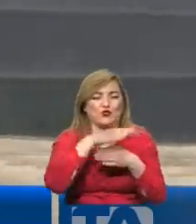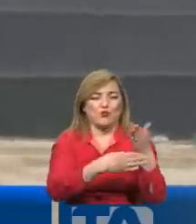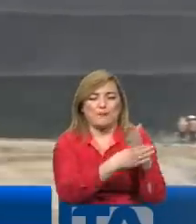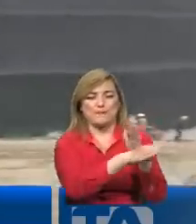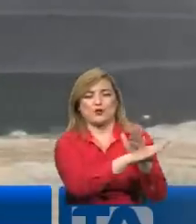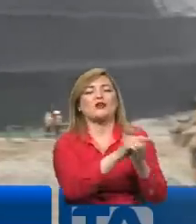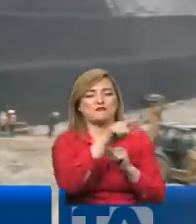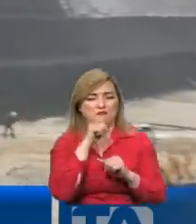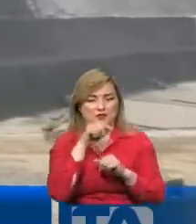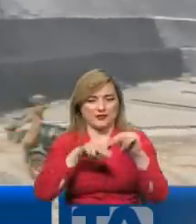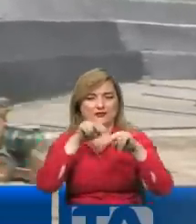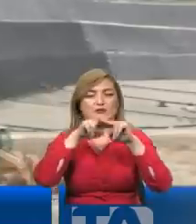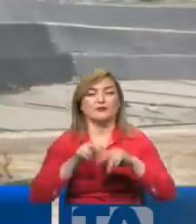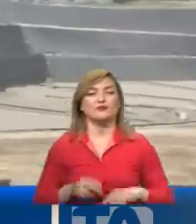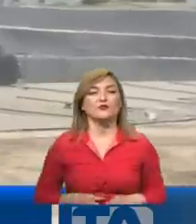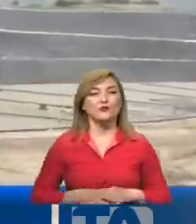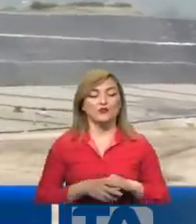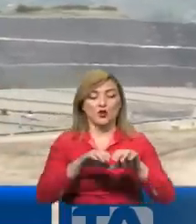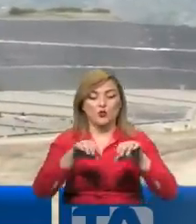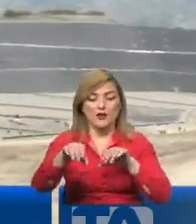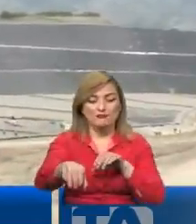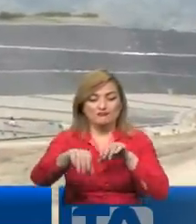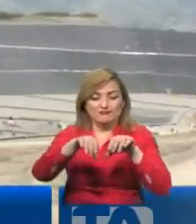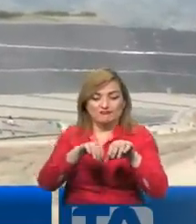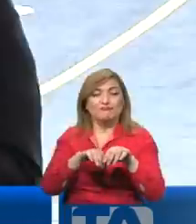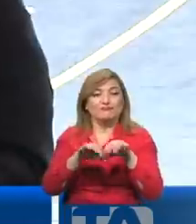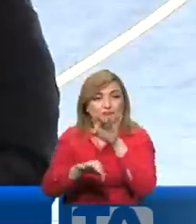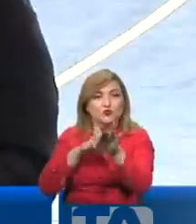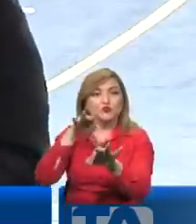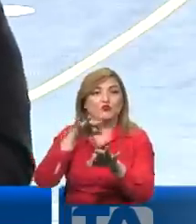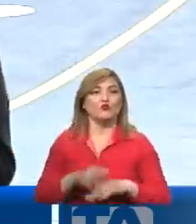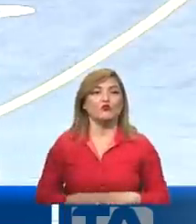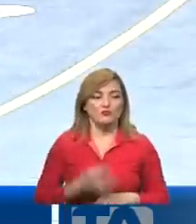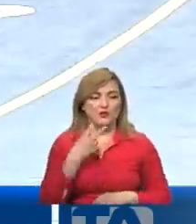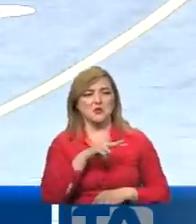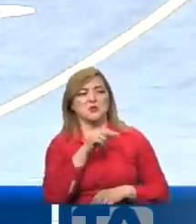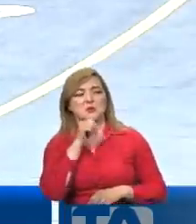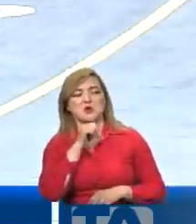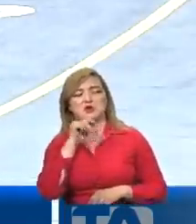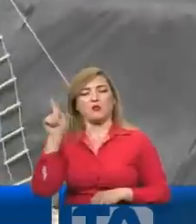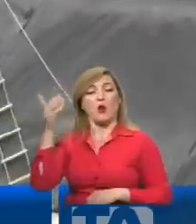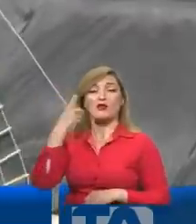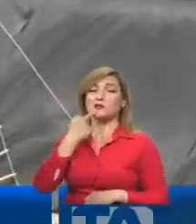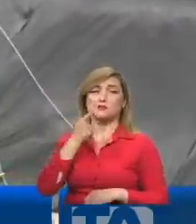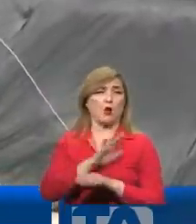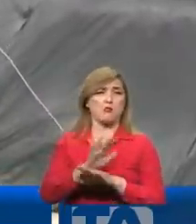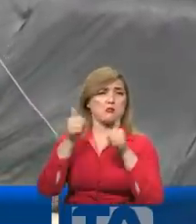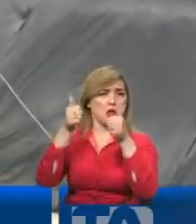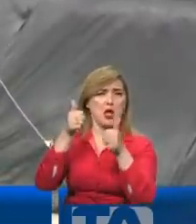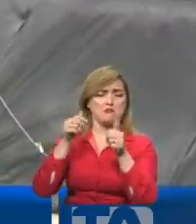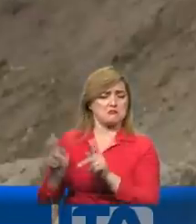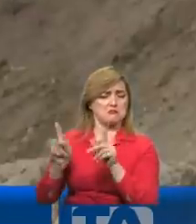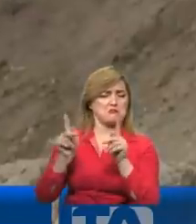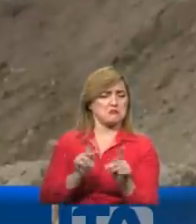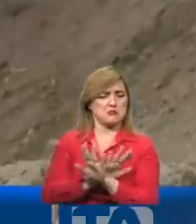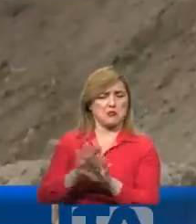Y aunque las imágenes muestran lo contrario, al consultarle al alcalde Jorge Yunda aseguró que la obra ya está lista, que no ha tenido